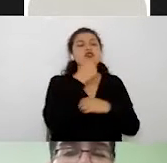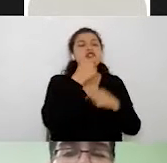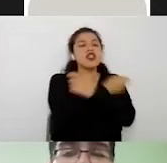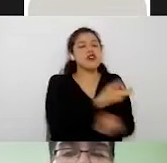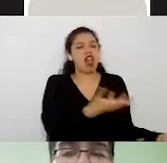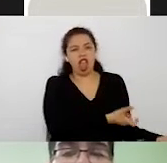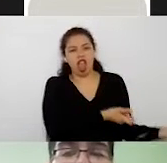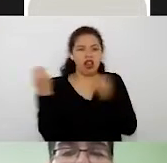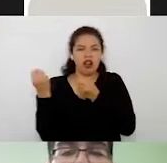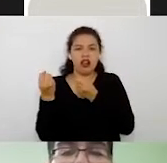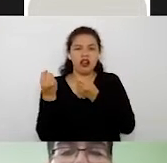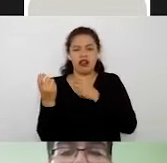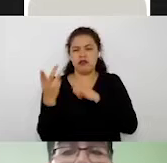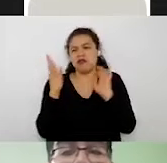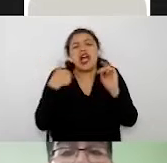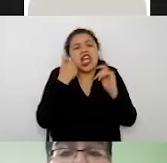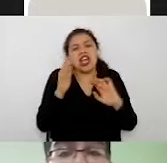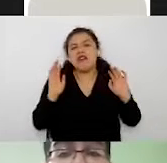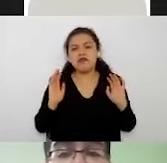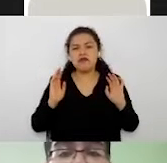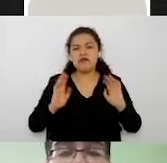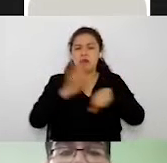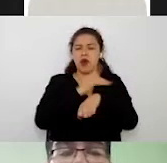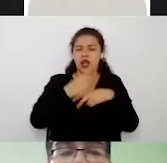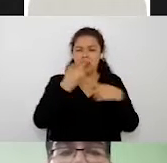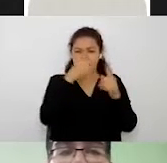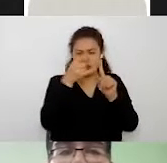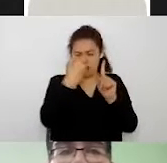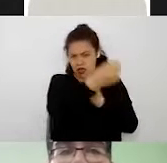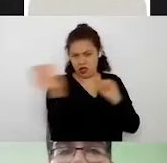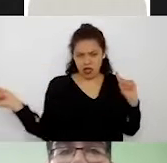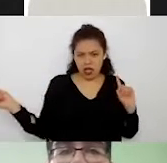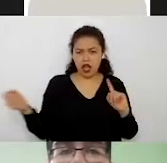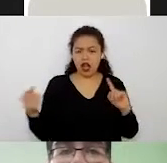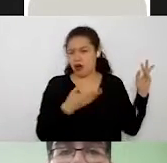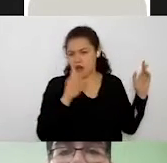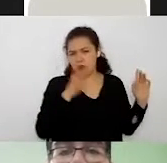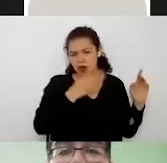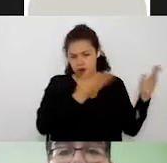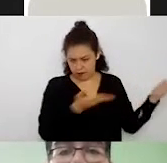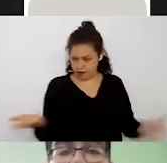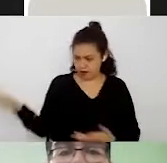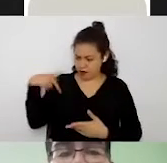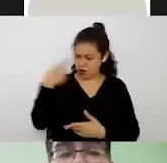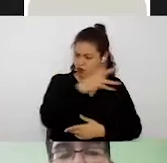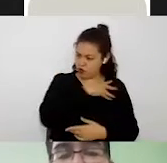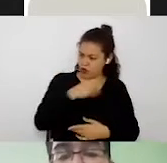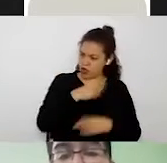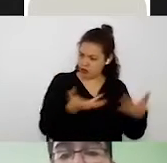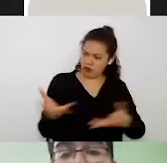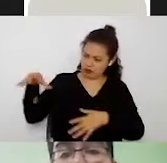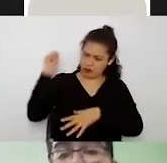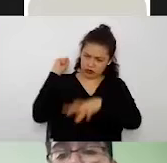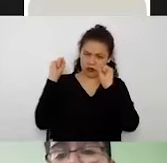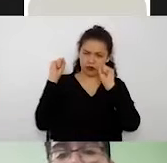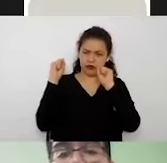sí, porque querían abrir la puerta y decir así como de, bueno, pues pásenle y agarren a sus hijos, ¿no? Pero nosotros